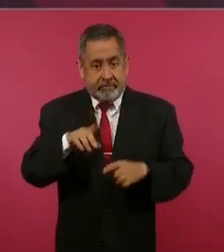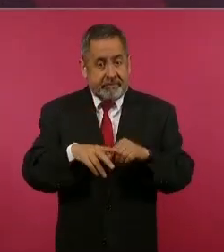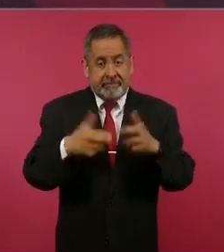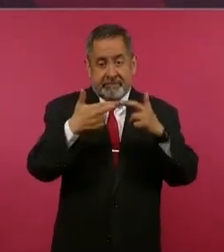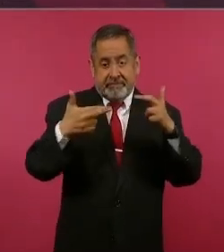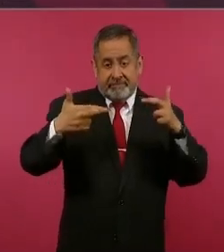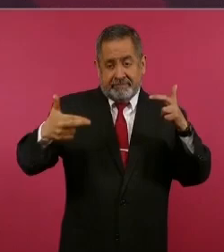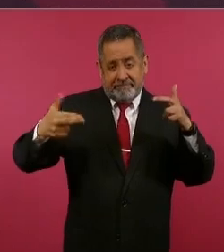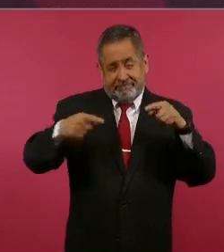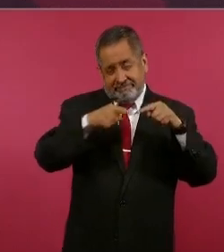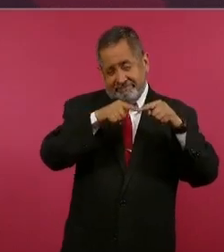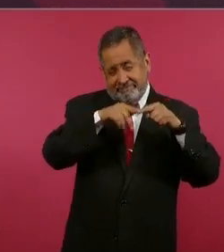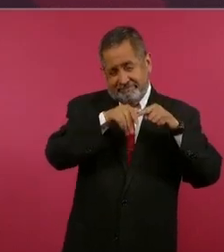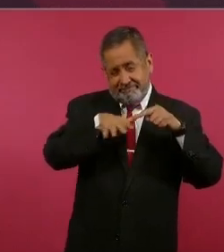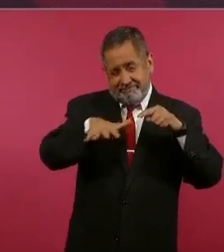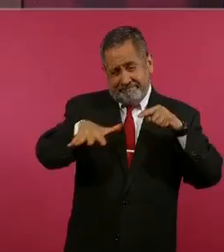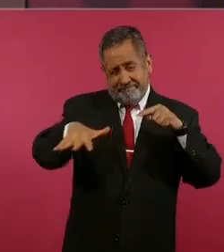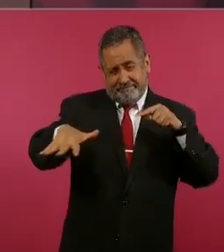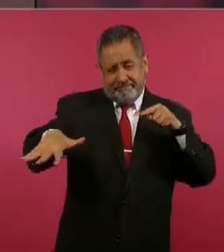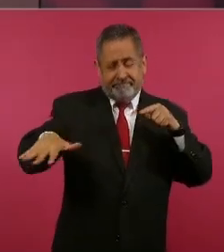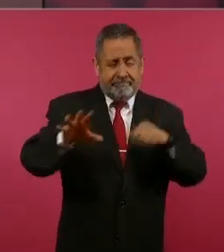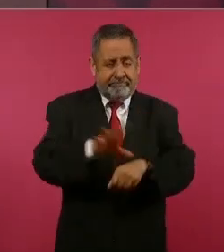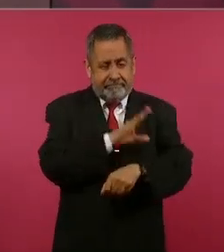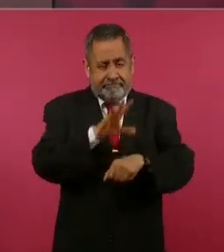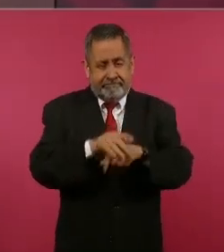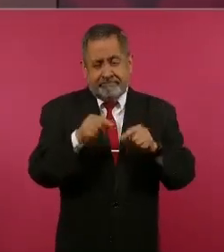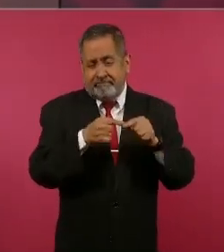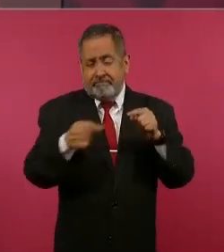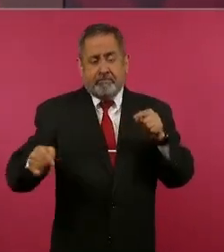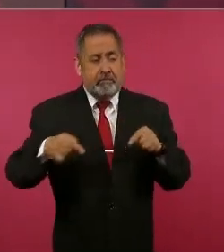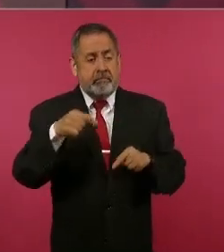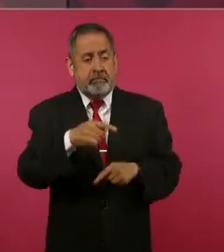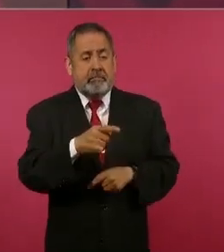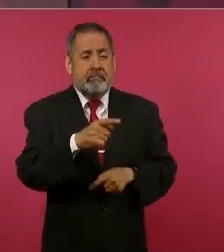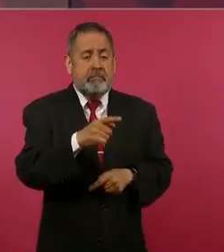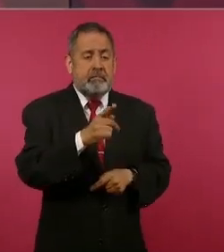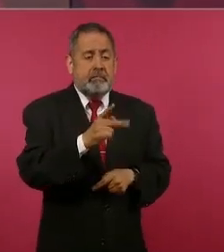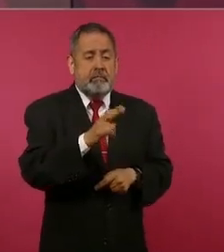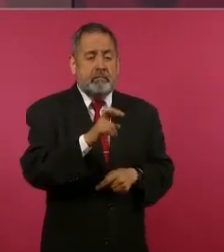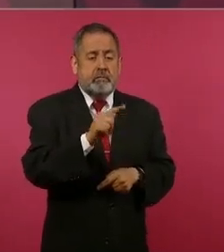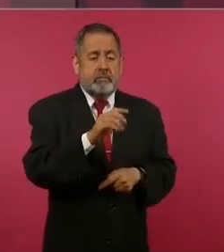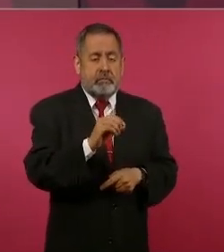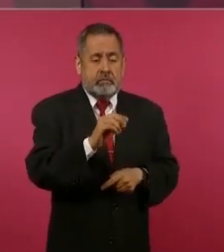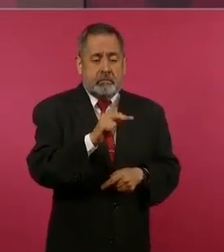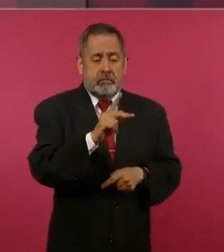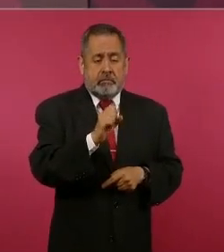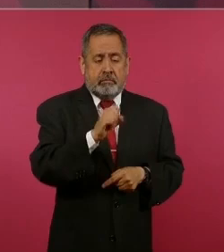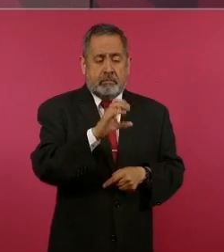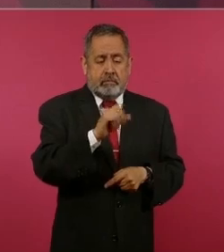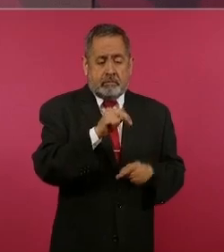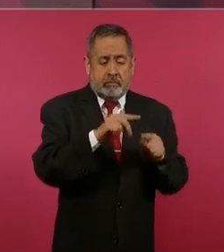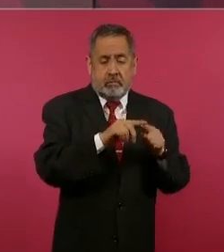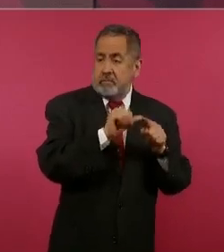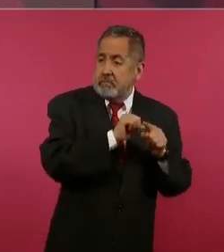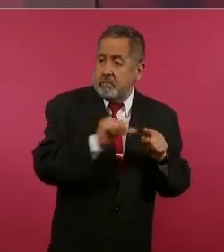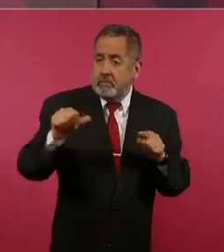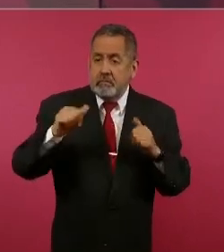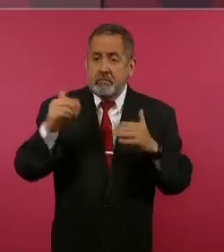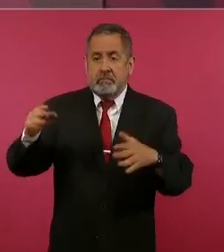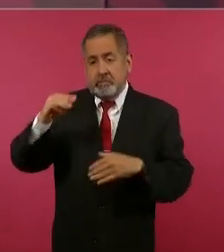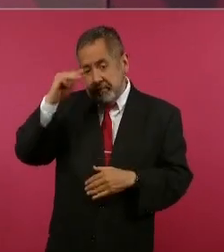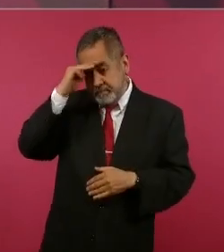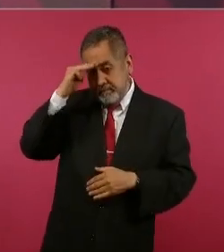línea de transmisión desde Puerto Peñasco hasta Mexicali.